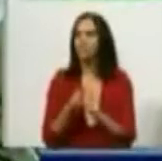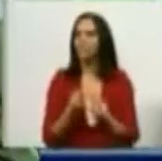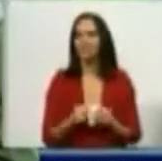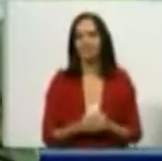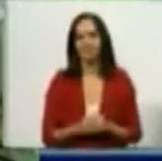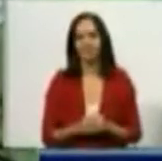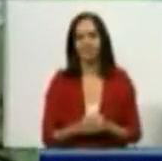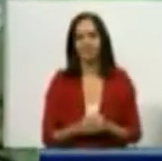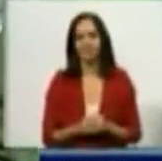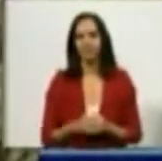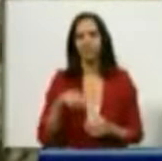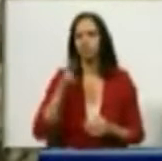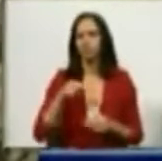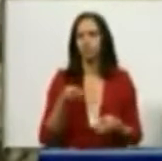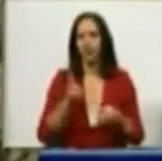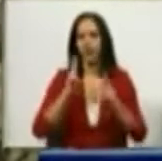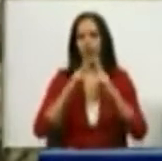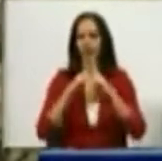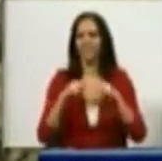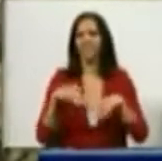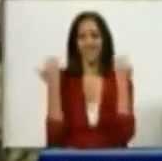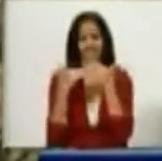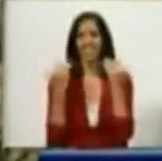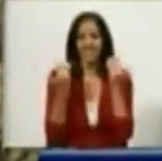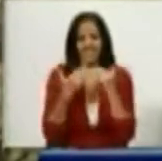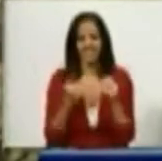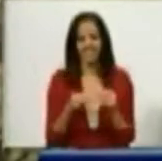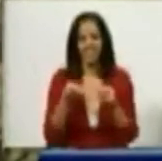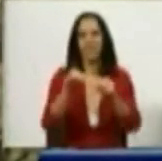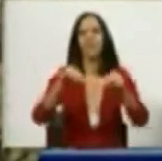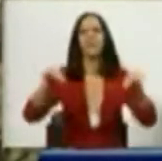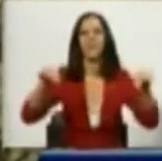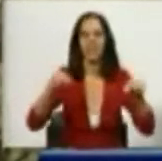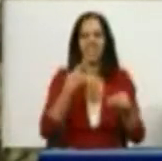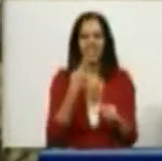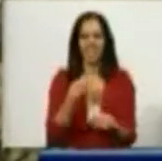nunca unos cubitos